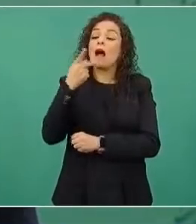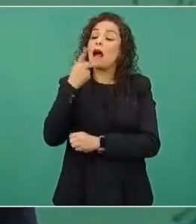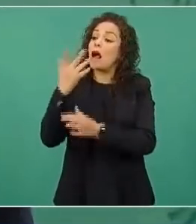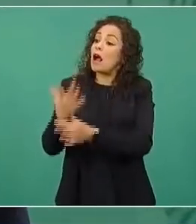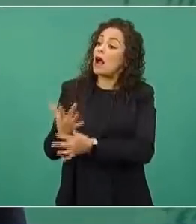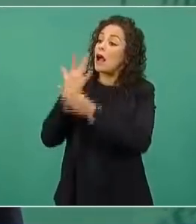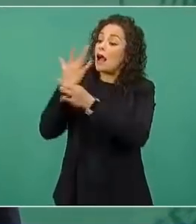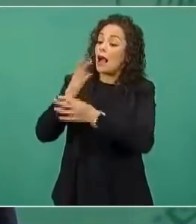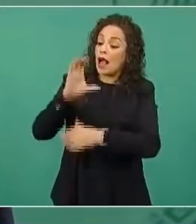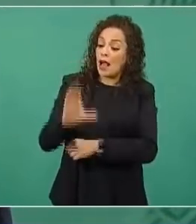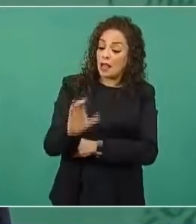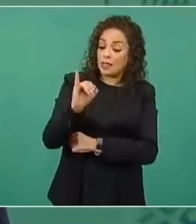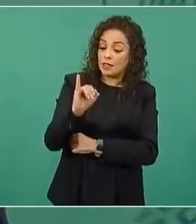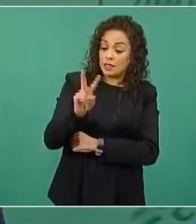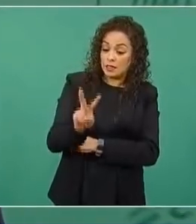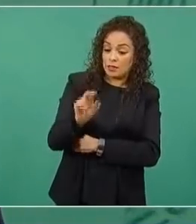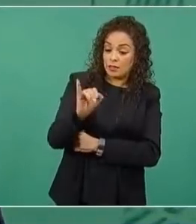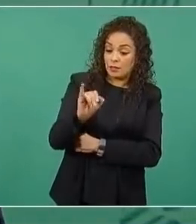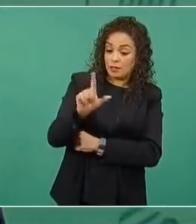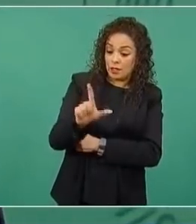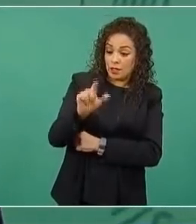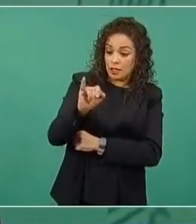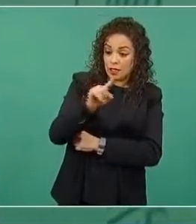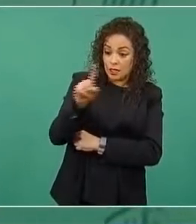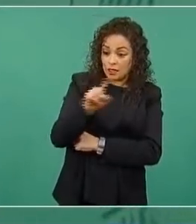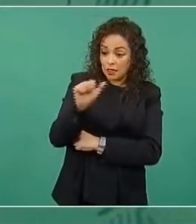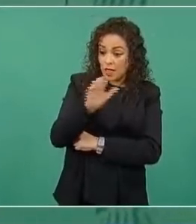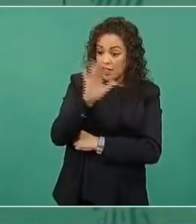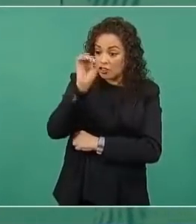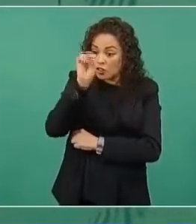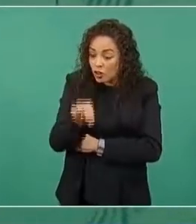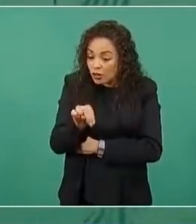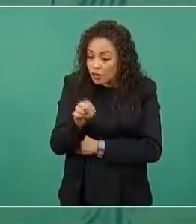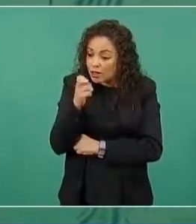el centro de la civilización es el ser humano,